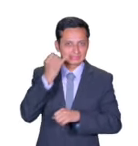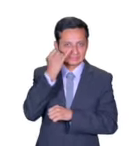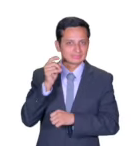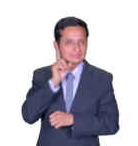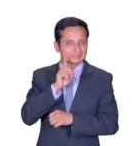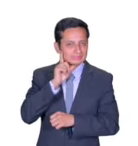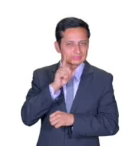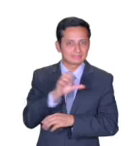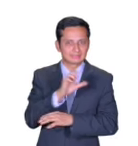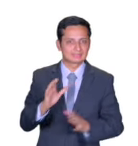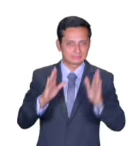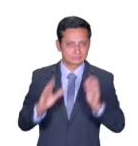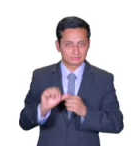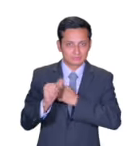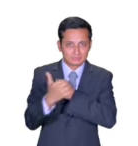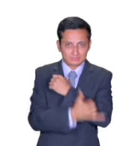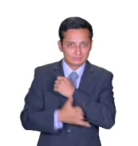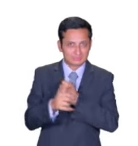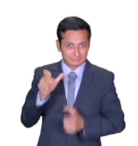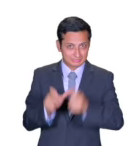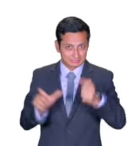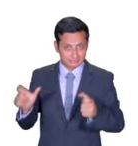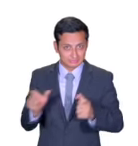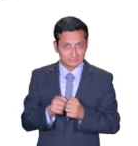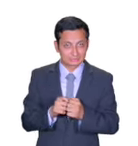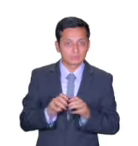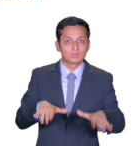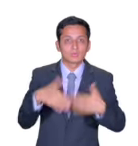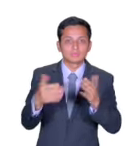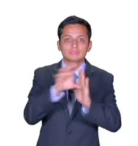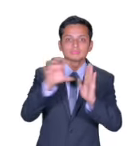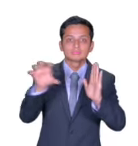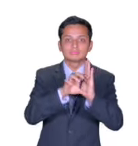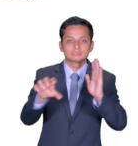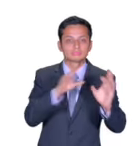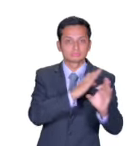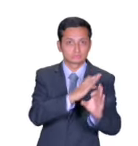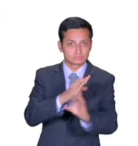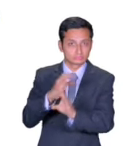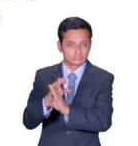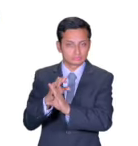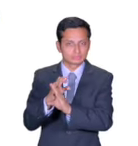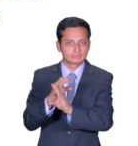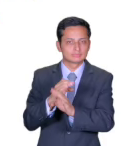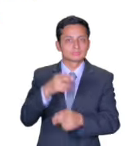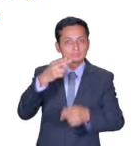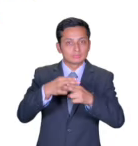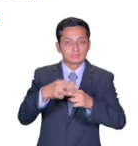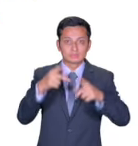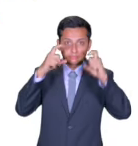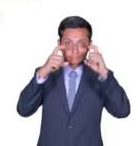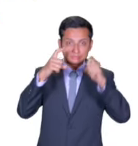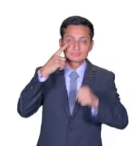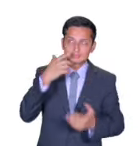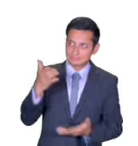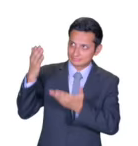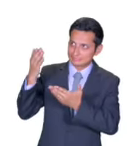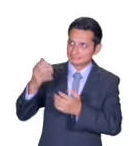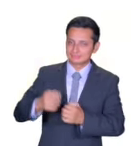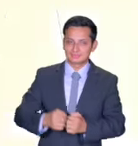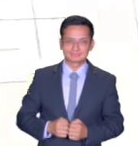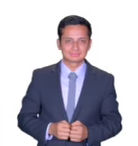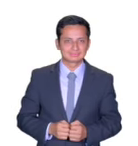de representantes de pueblos y nacionalidades indígenas, afroecuatorianos o montubios y ecuatorianos residentes en el